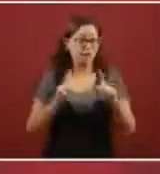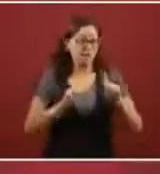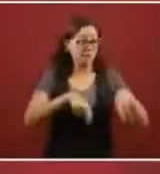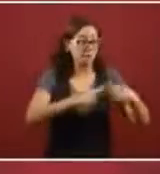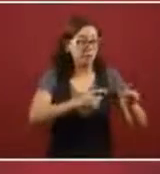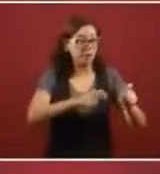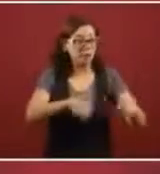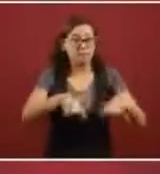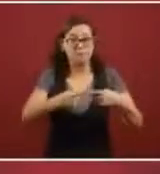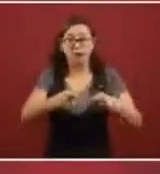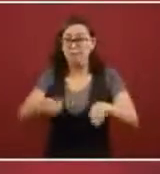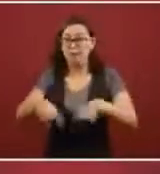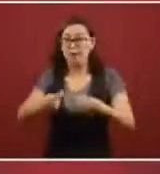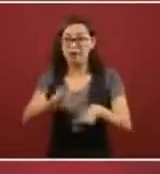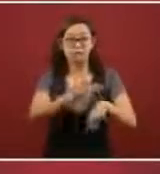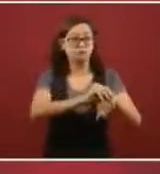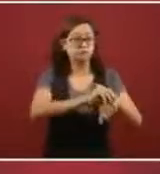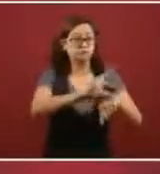permisos